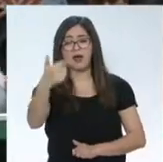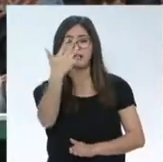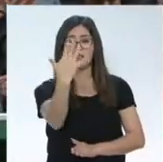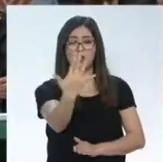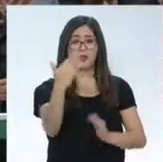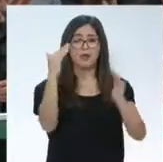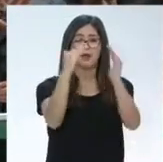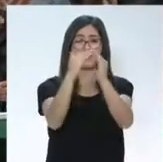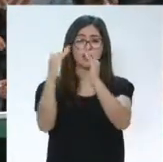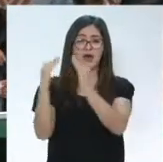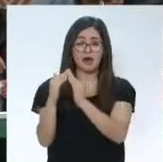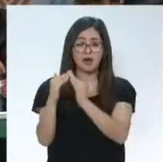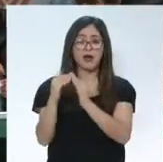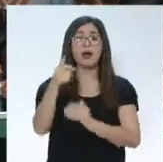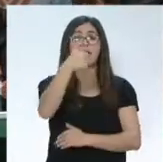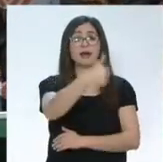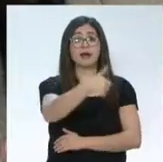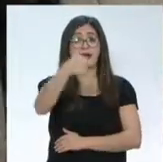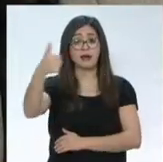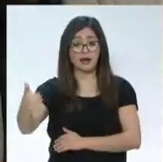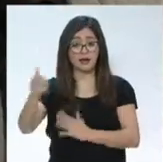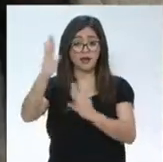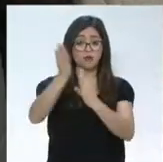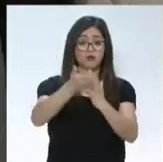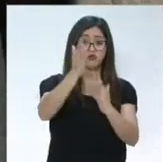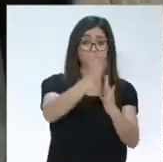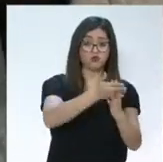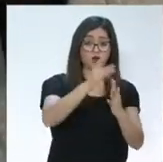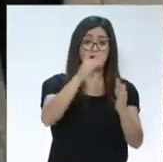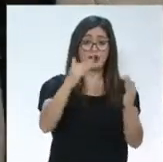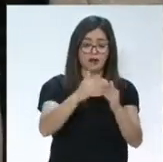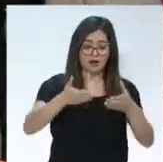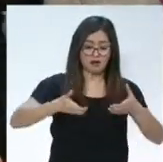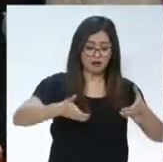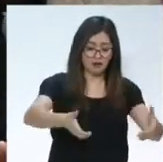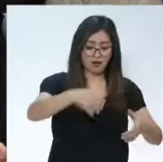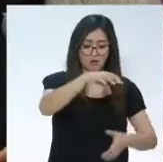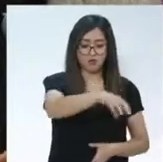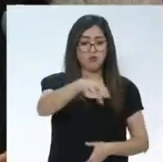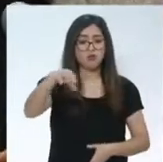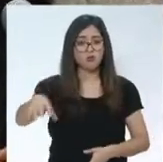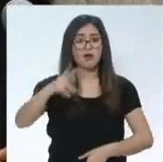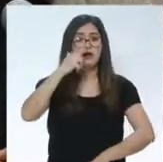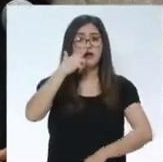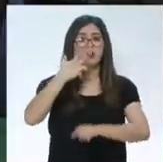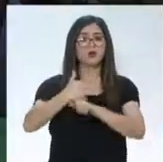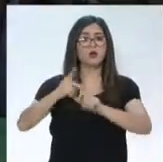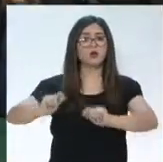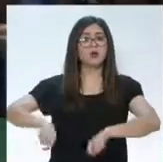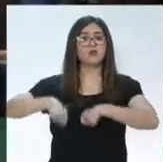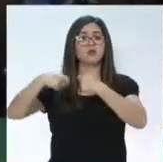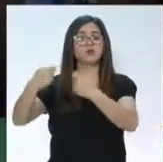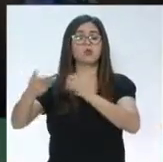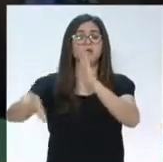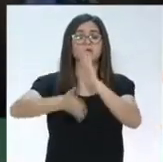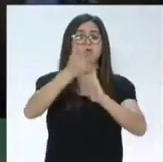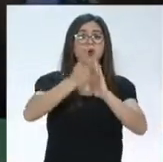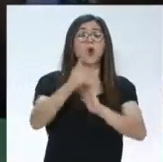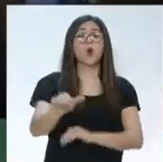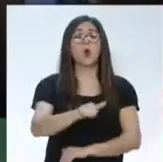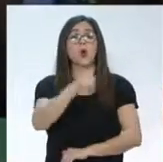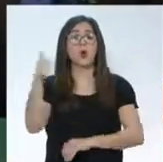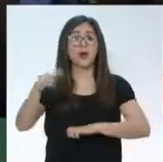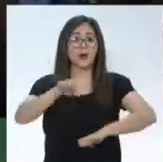viviendas afectadas y por cada una de las divisiones territoriales se asignó a una constructora y a una empresa más que supervisará los trabajos.